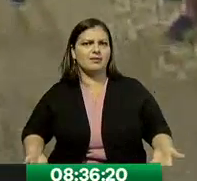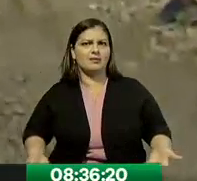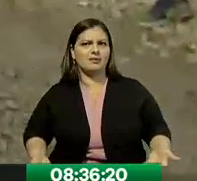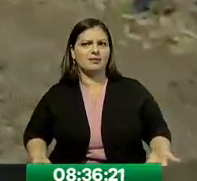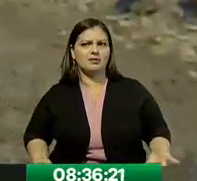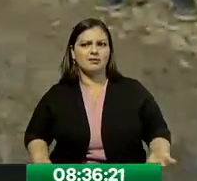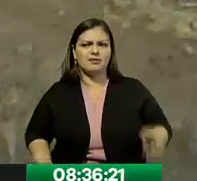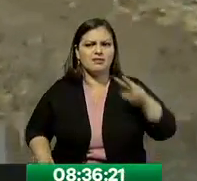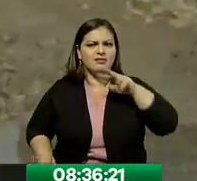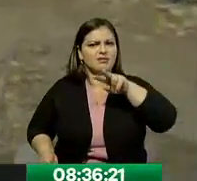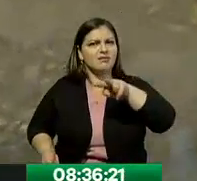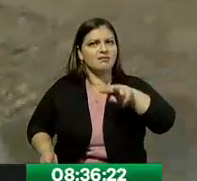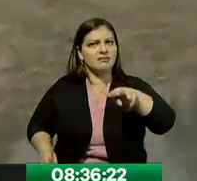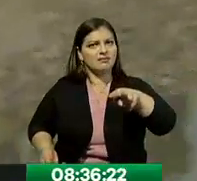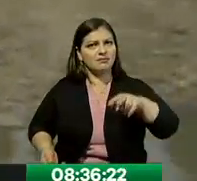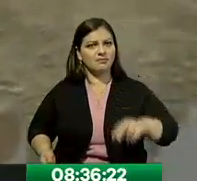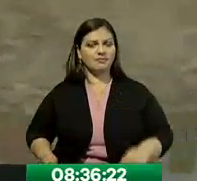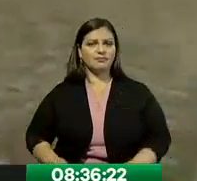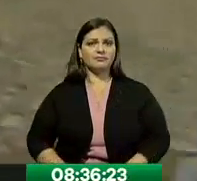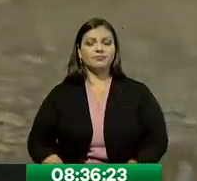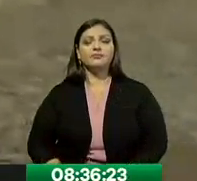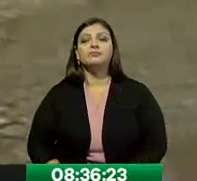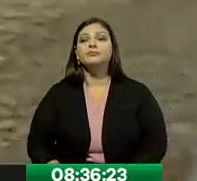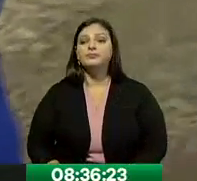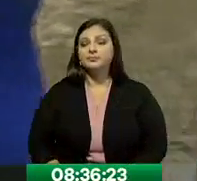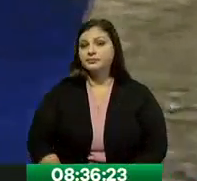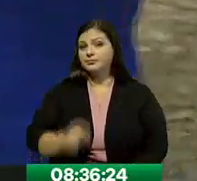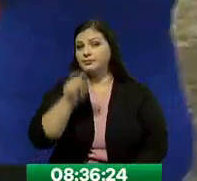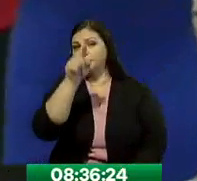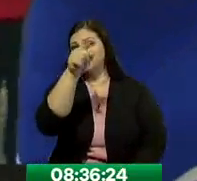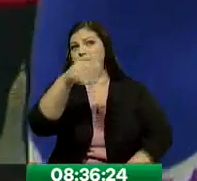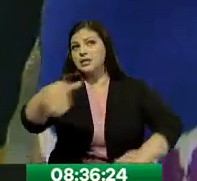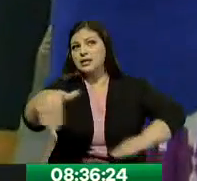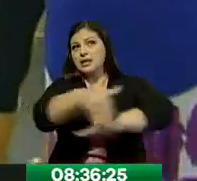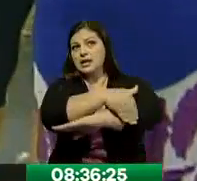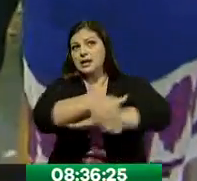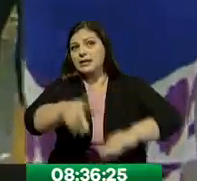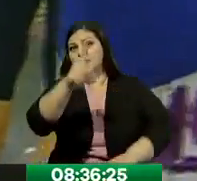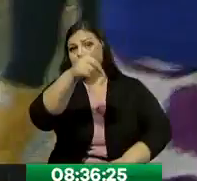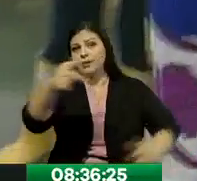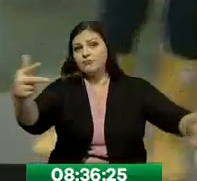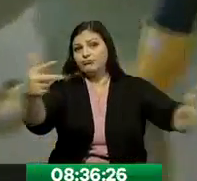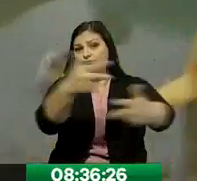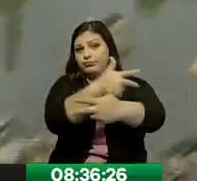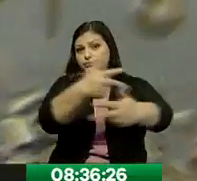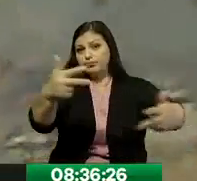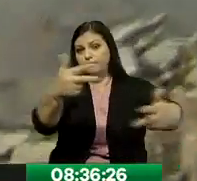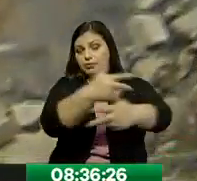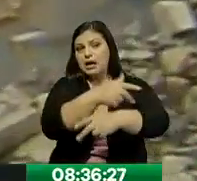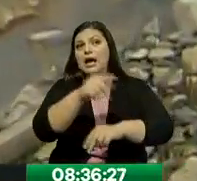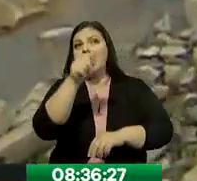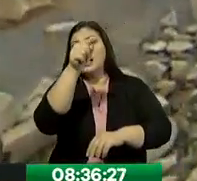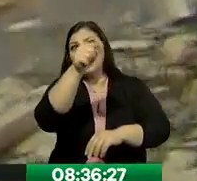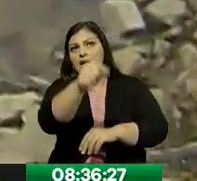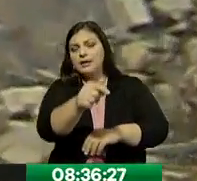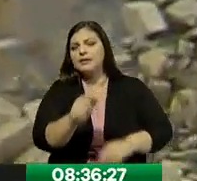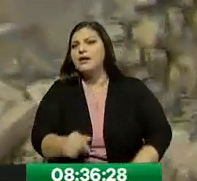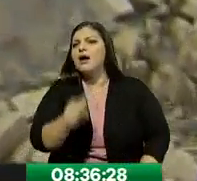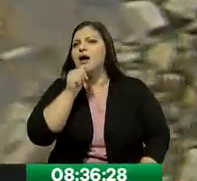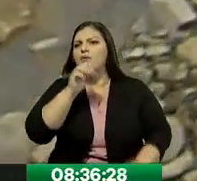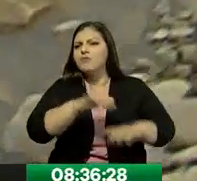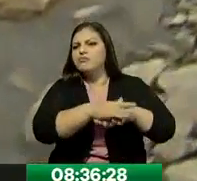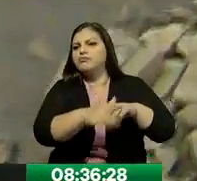pérdida de agua incluso desde la calle principal si usted viene casi casi a la vía daule ésta está afectada a la calle